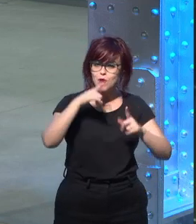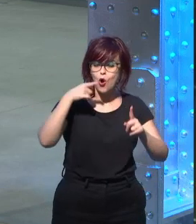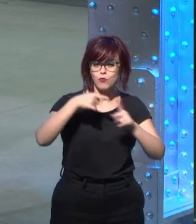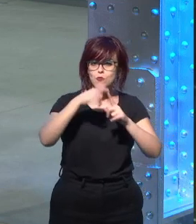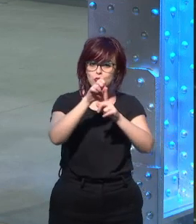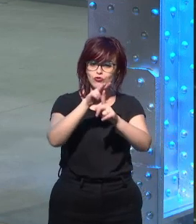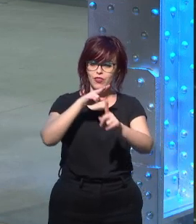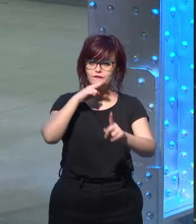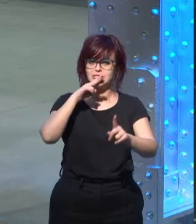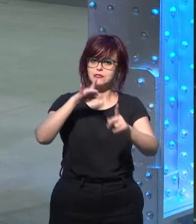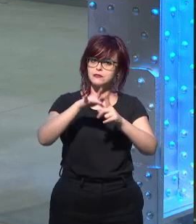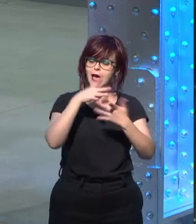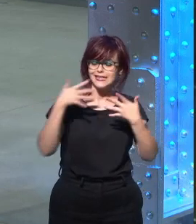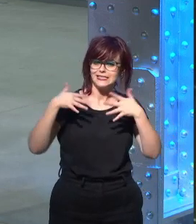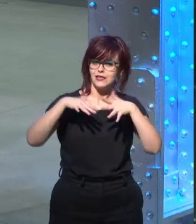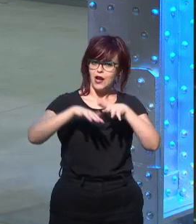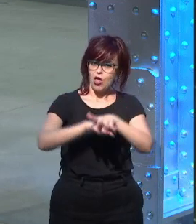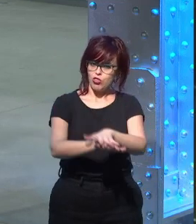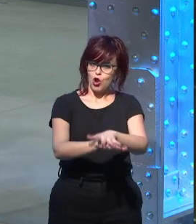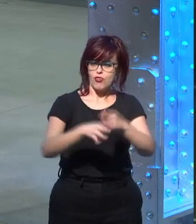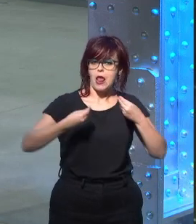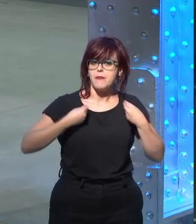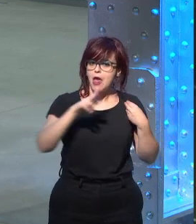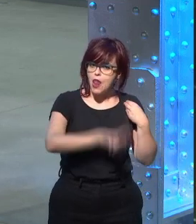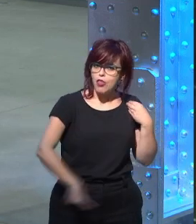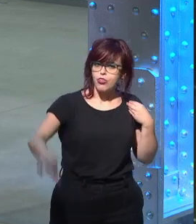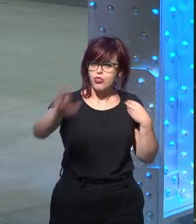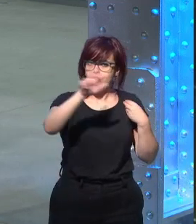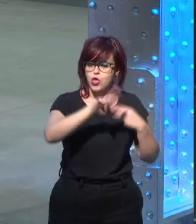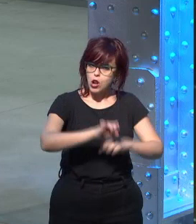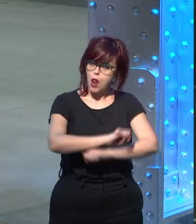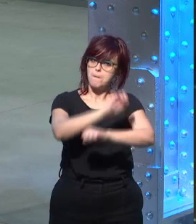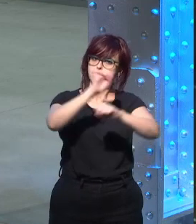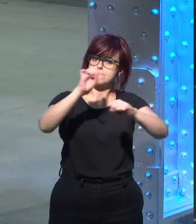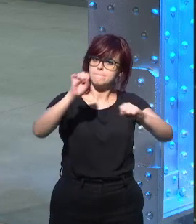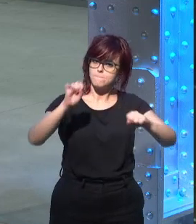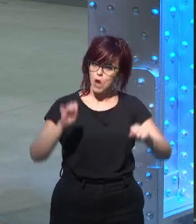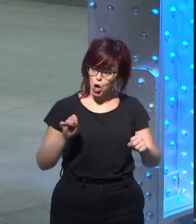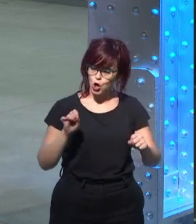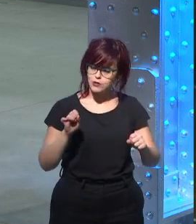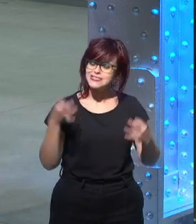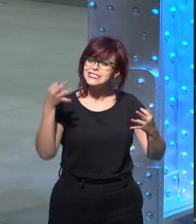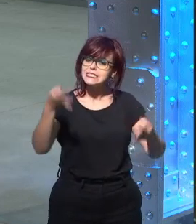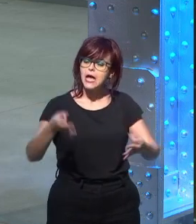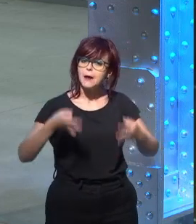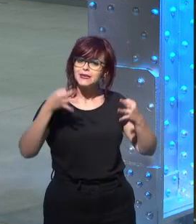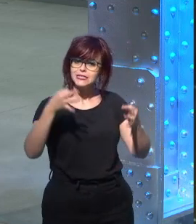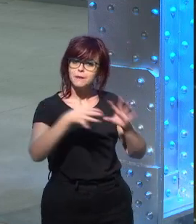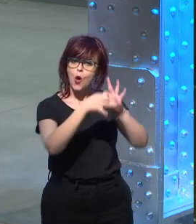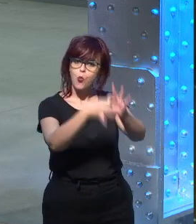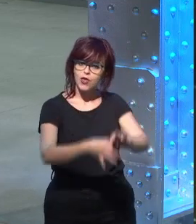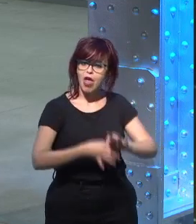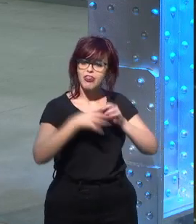una visión integradora de la vida nacional bajo los principios, insisto, de unidad